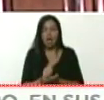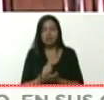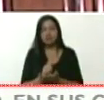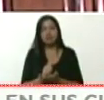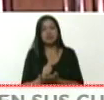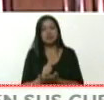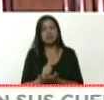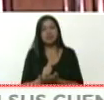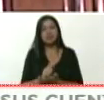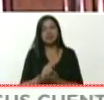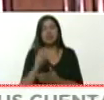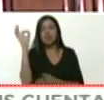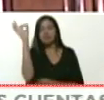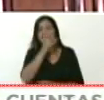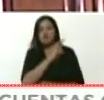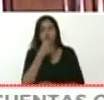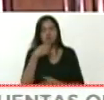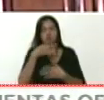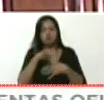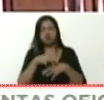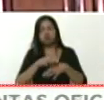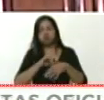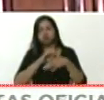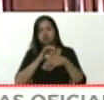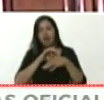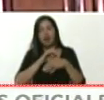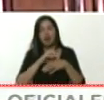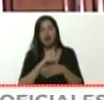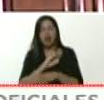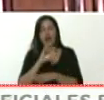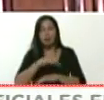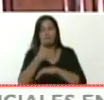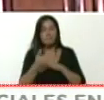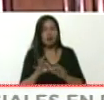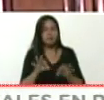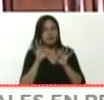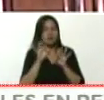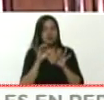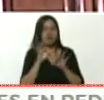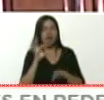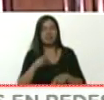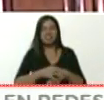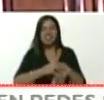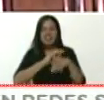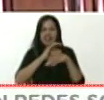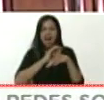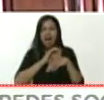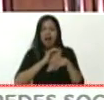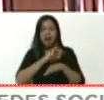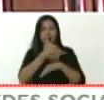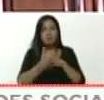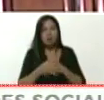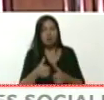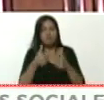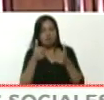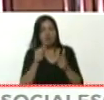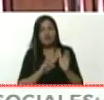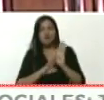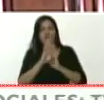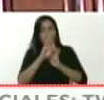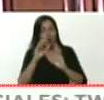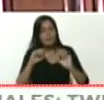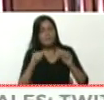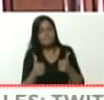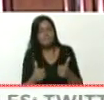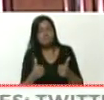cerdo en el plan porcino, plan proteína. Tenemos nuestro plan proteína y vamos bien en el plan proteína. Avanzando a